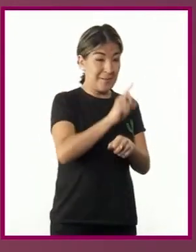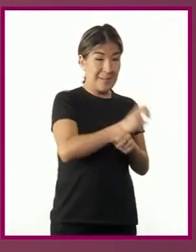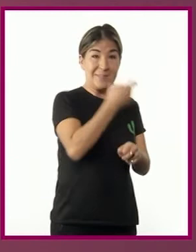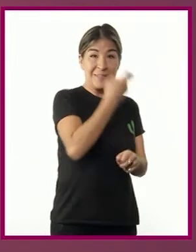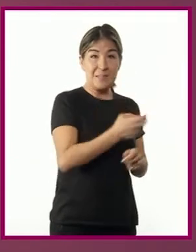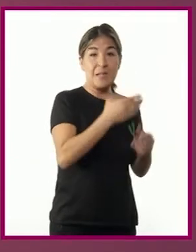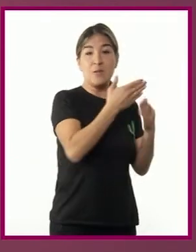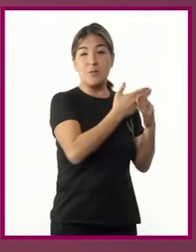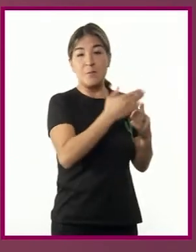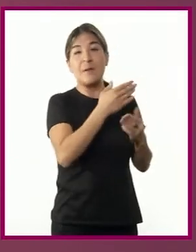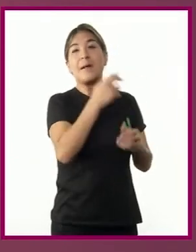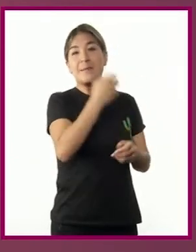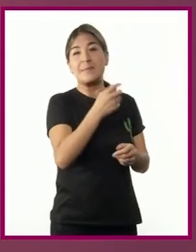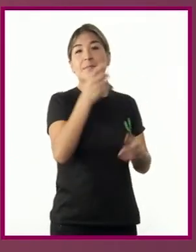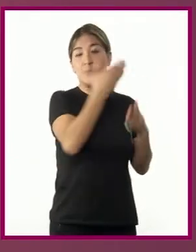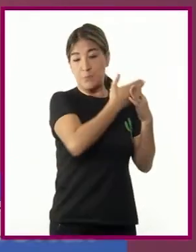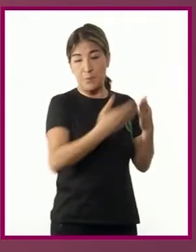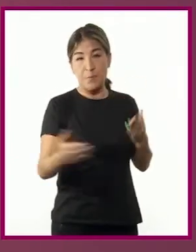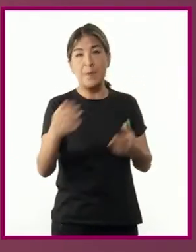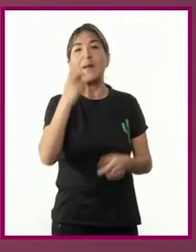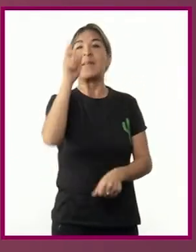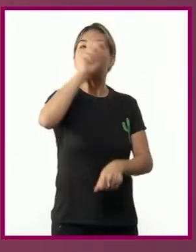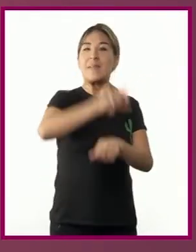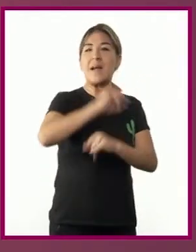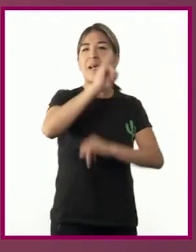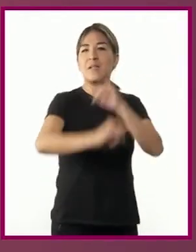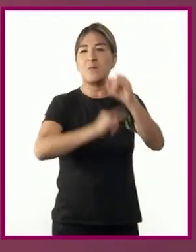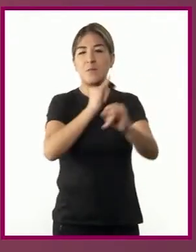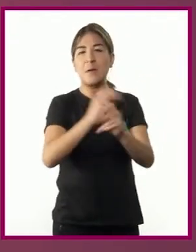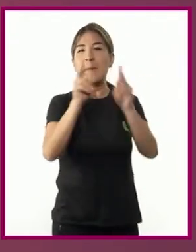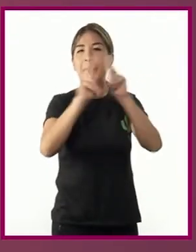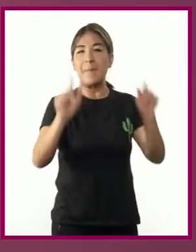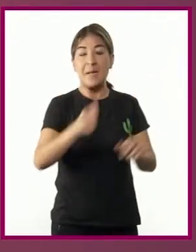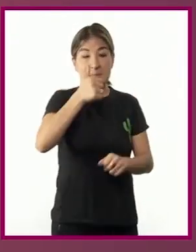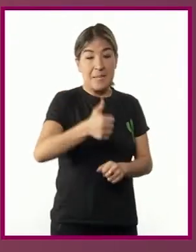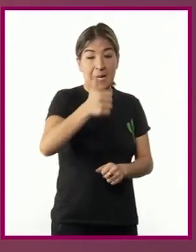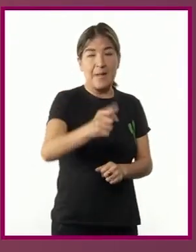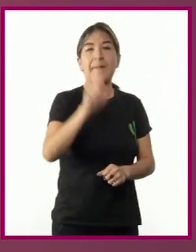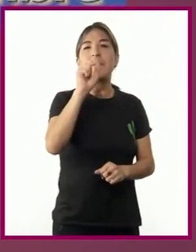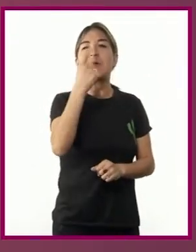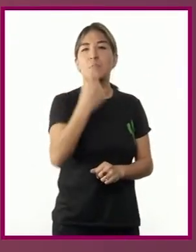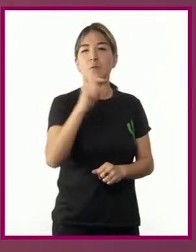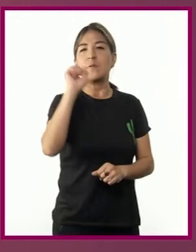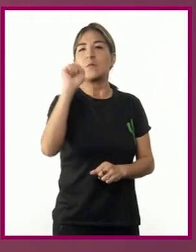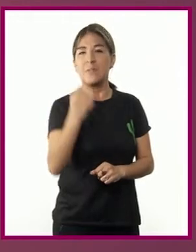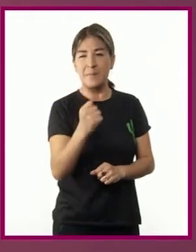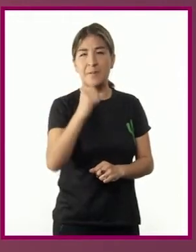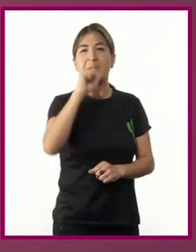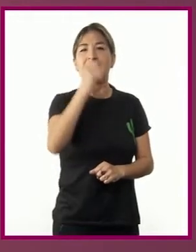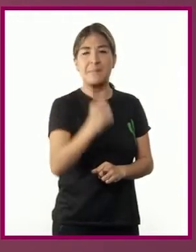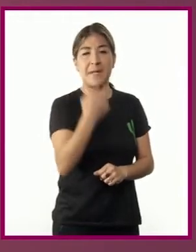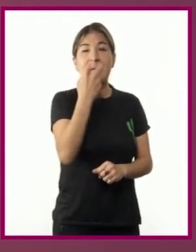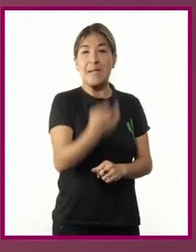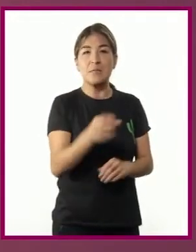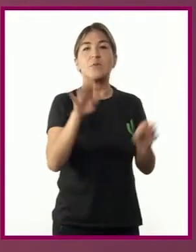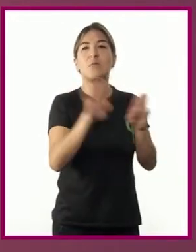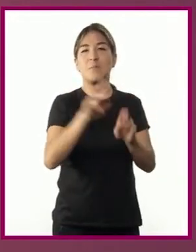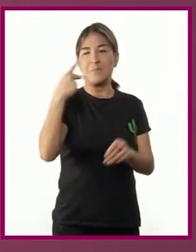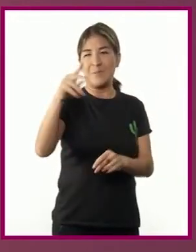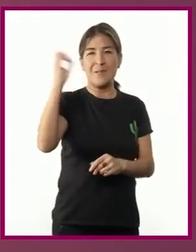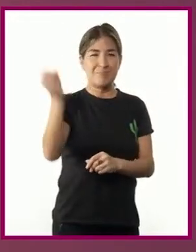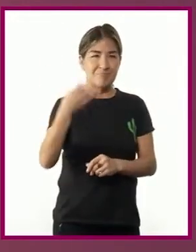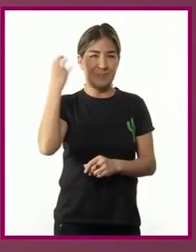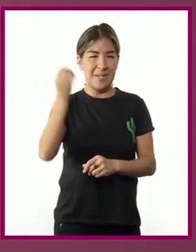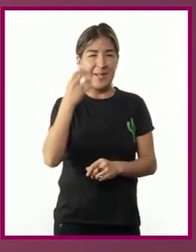Día Internacional de la Paz que se celebra en el mundo cada 21 de septiembre. La Asamblea General de